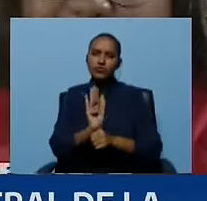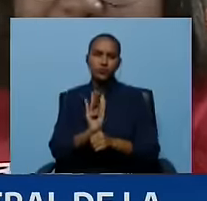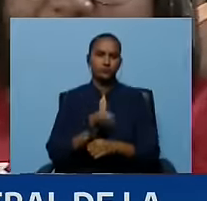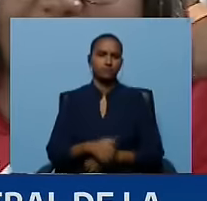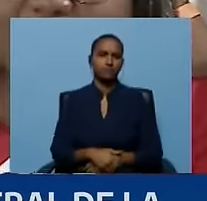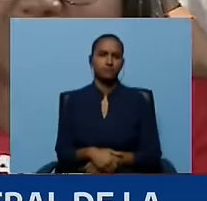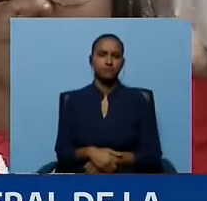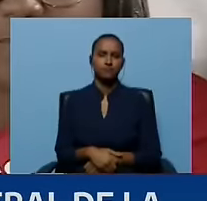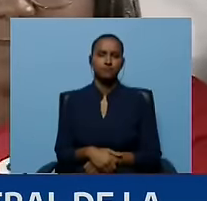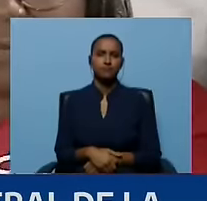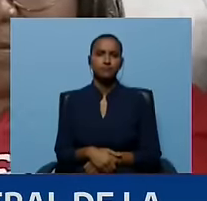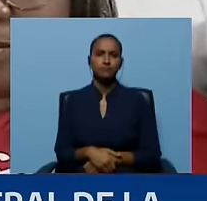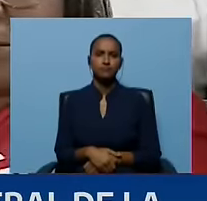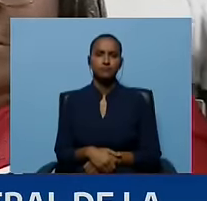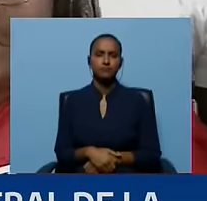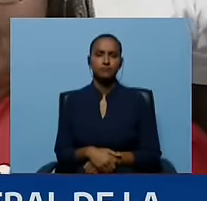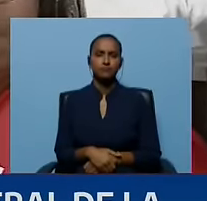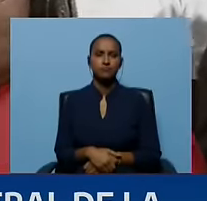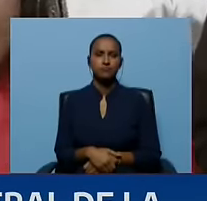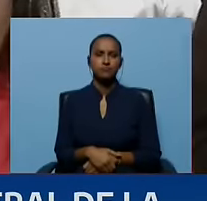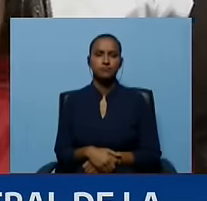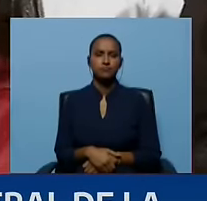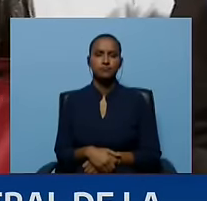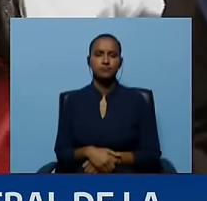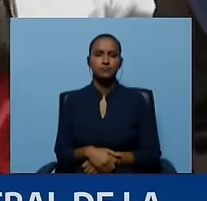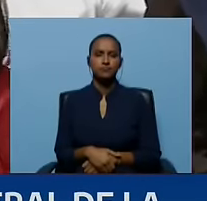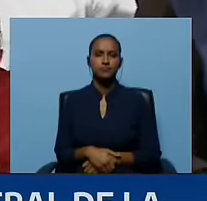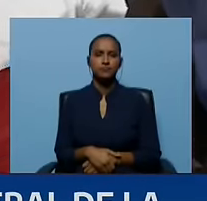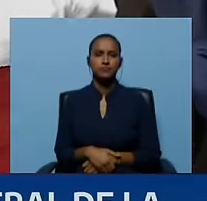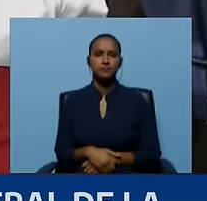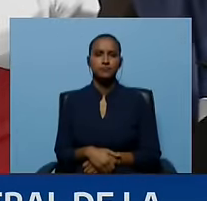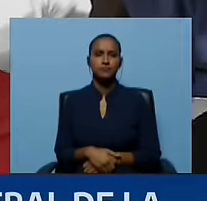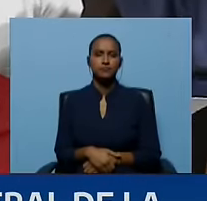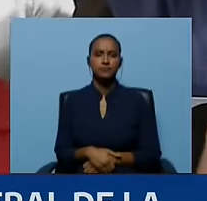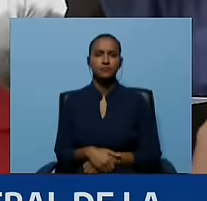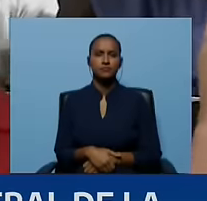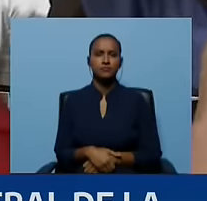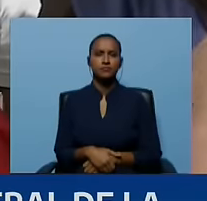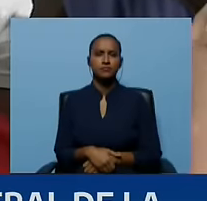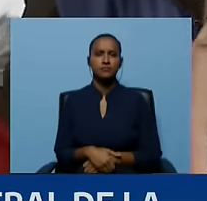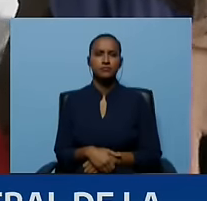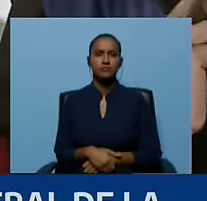Ante el avance avasallador de